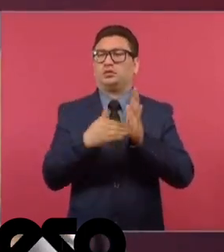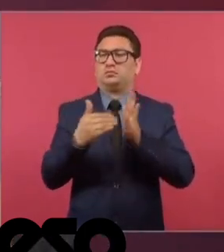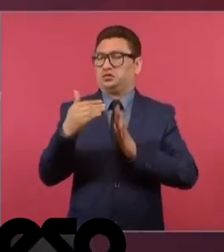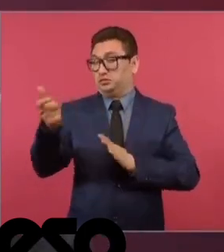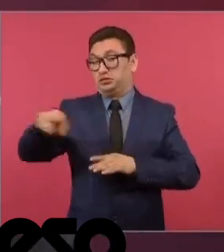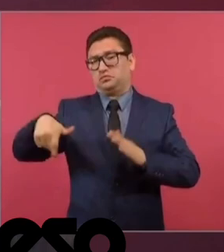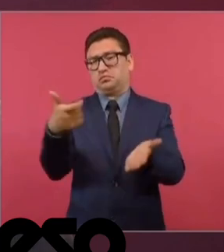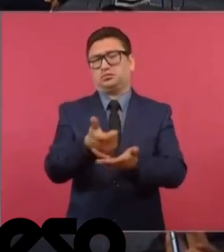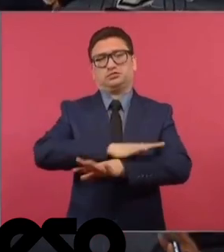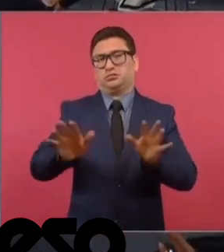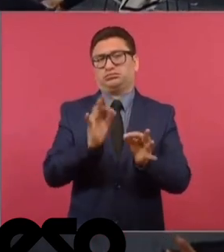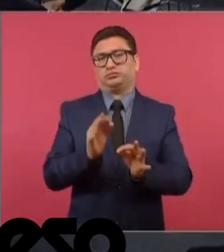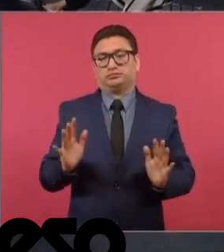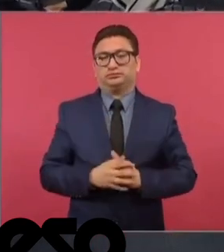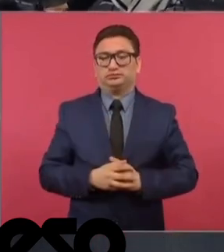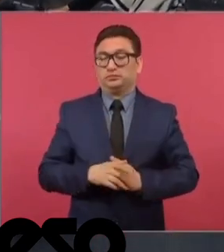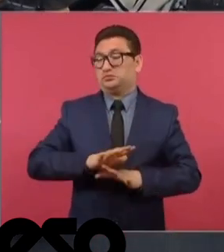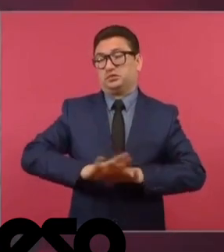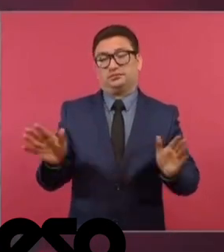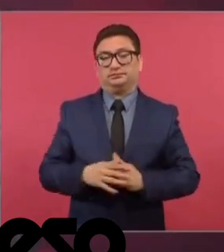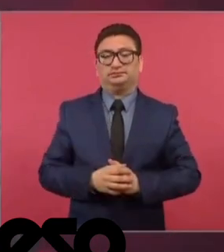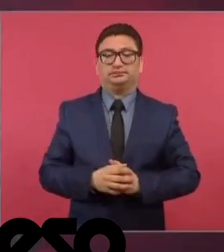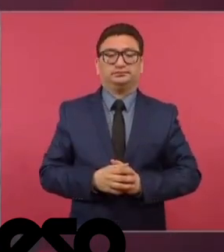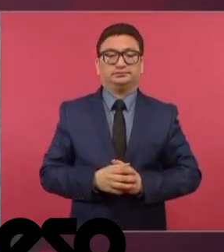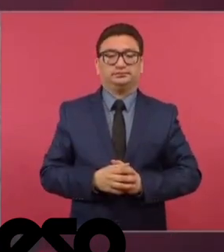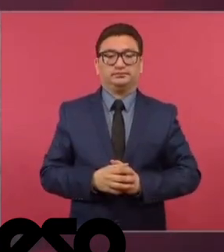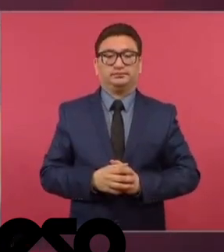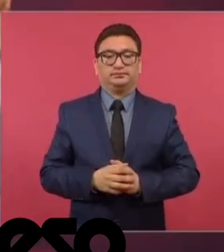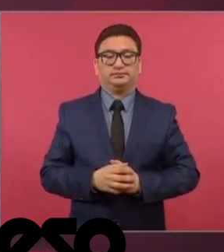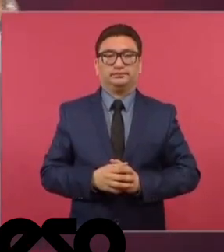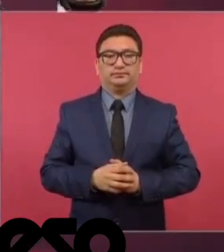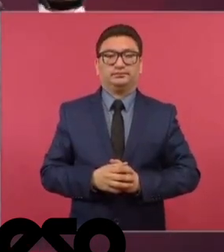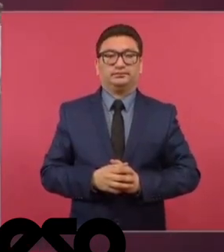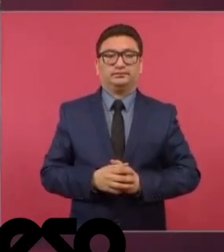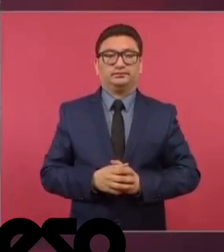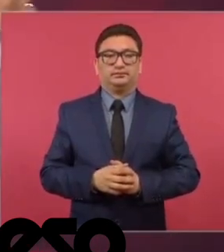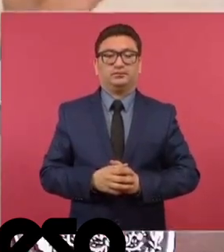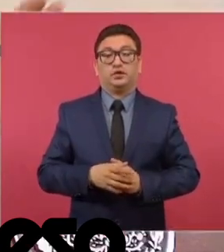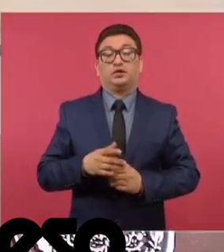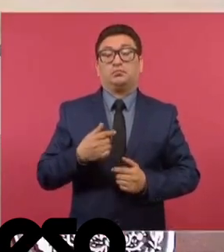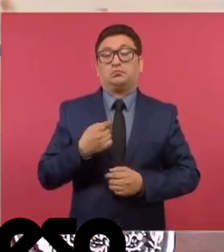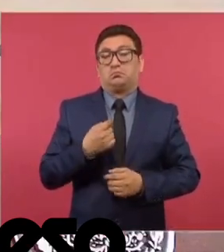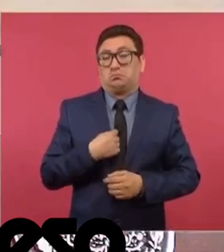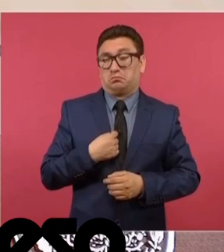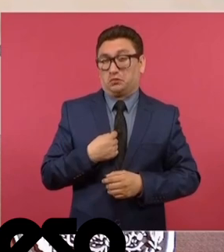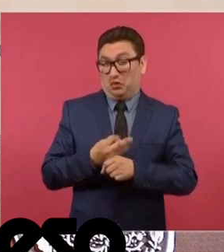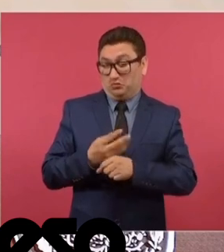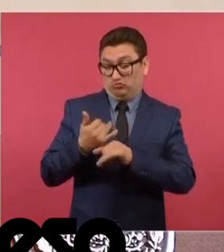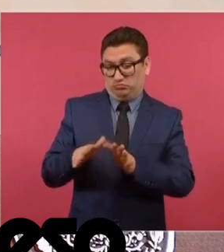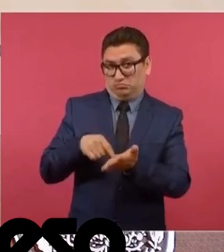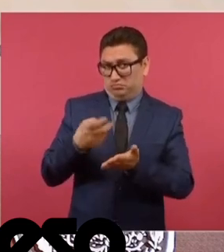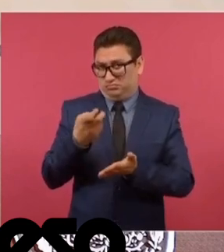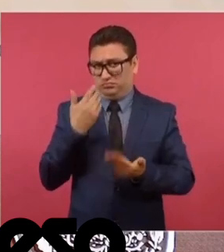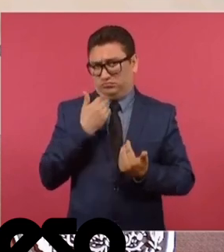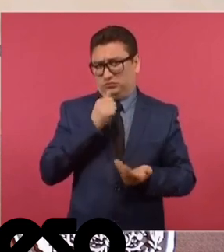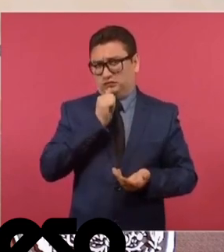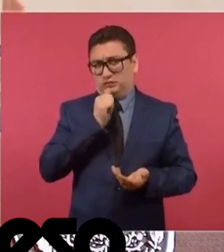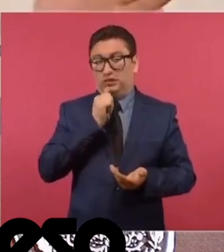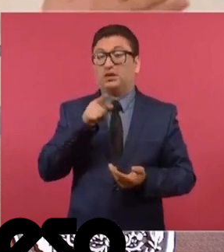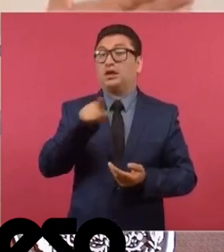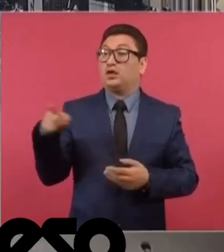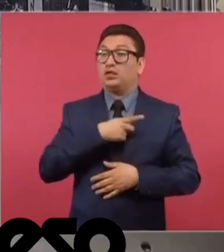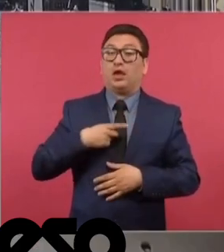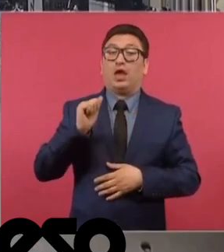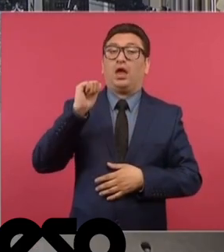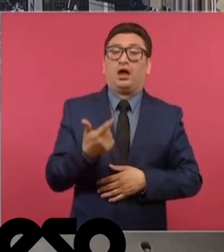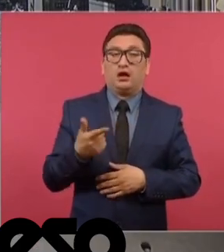2,000 millones y ya los pagaron. Ya los pagaron. Sí. Y no tengo yo información de que tengan